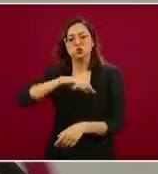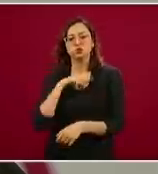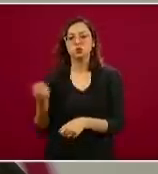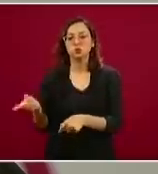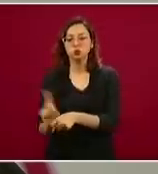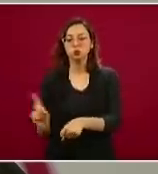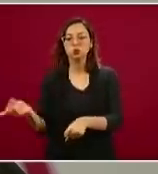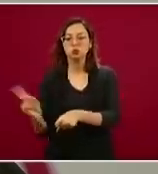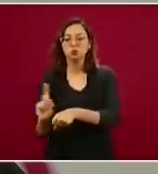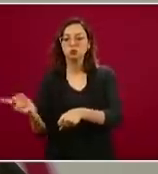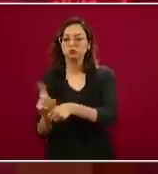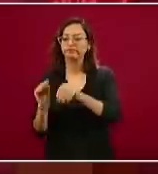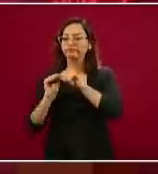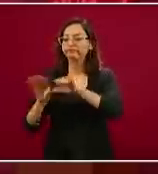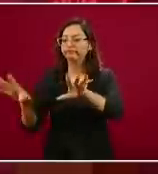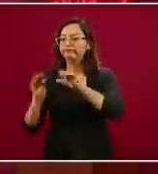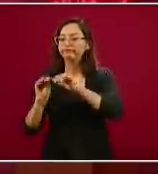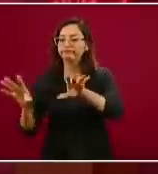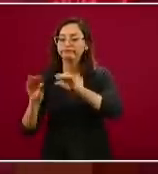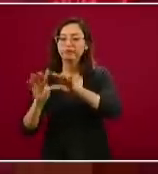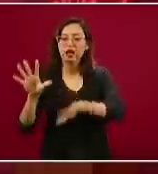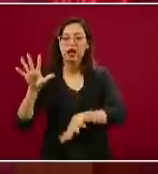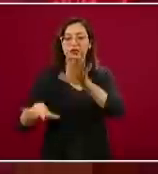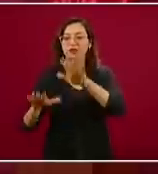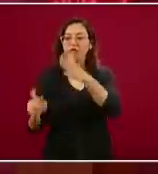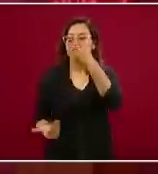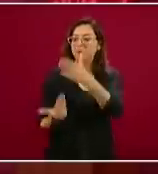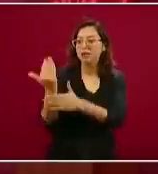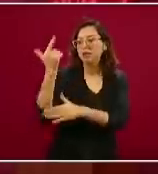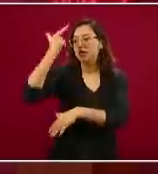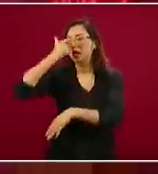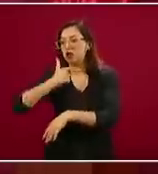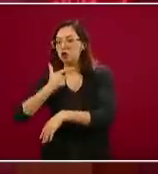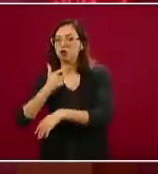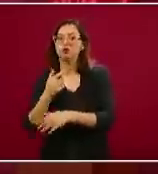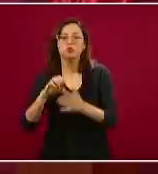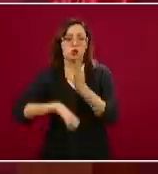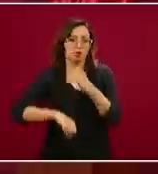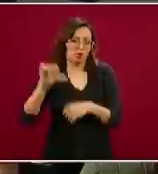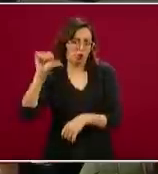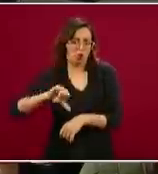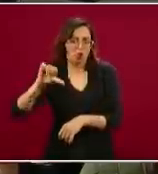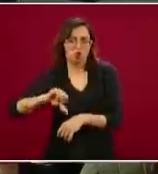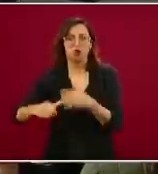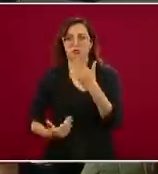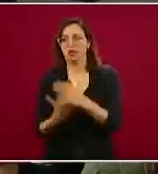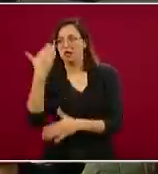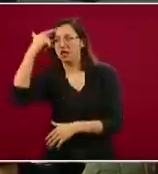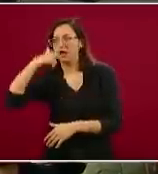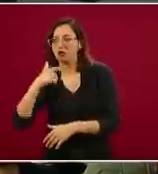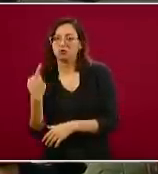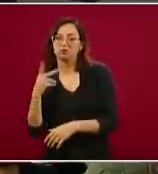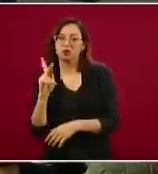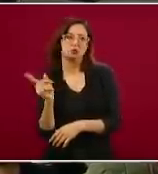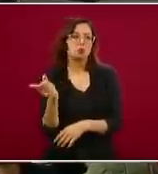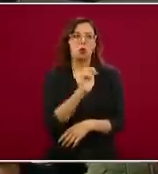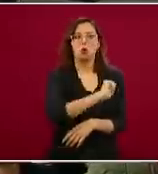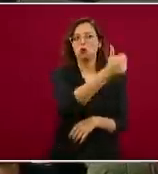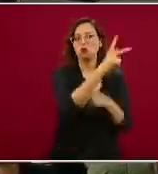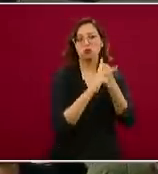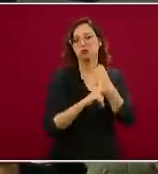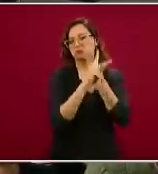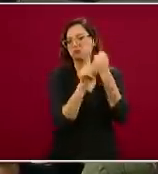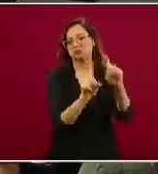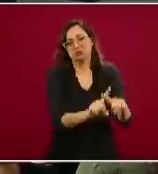los días, en algunos casos 2 veces al día, como precisamente ocurrirá hoy. Ese es el caso de Francia. La curva epidémica